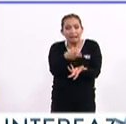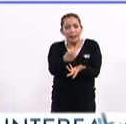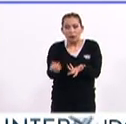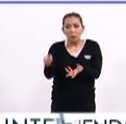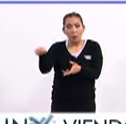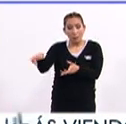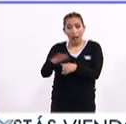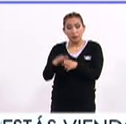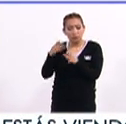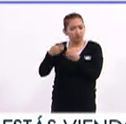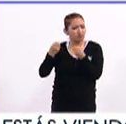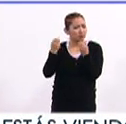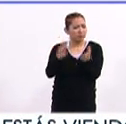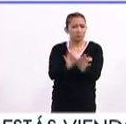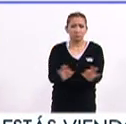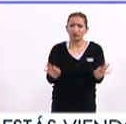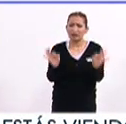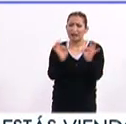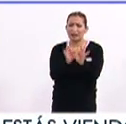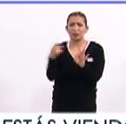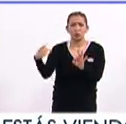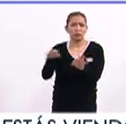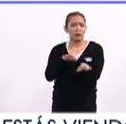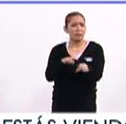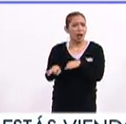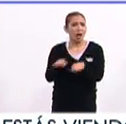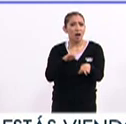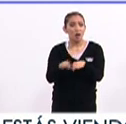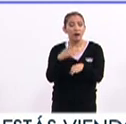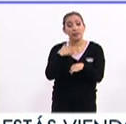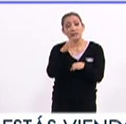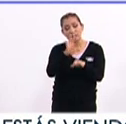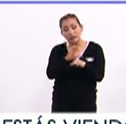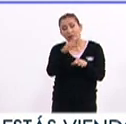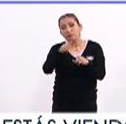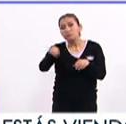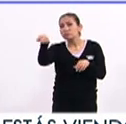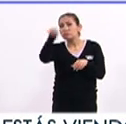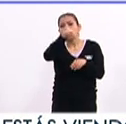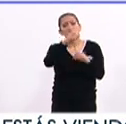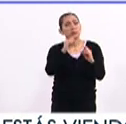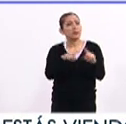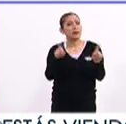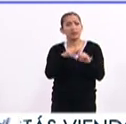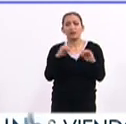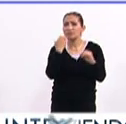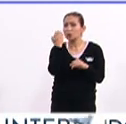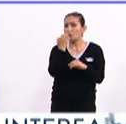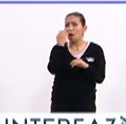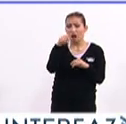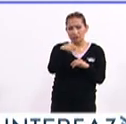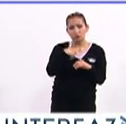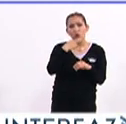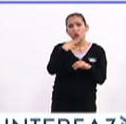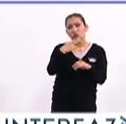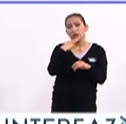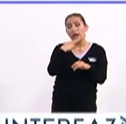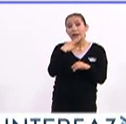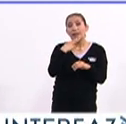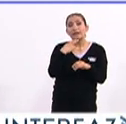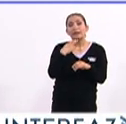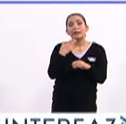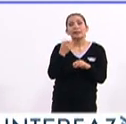las principales aportaciones que seguramente se retoman en muchas instituciones y que tienen que ver